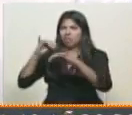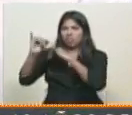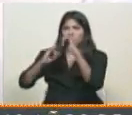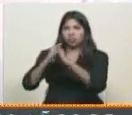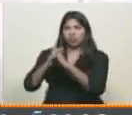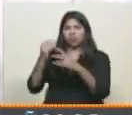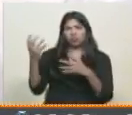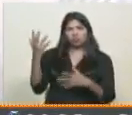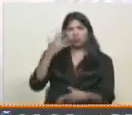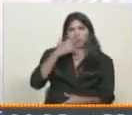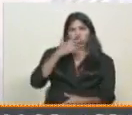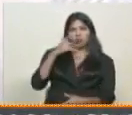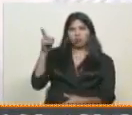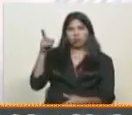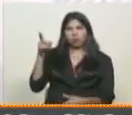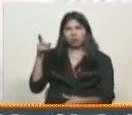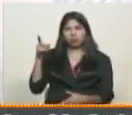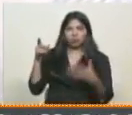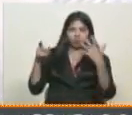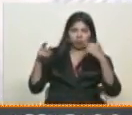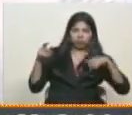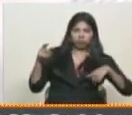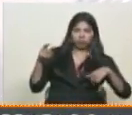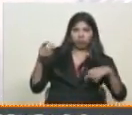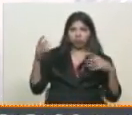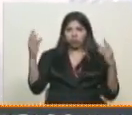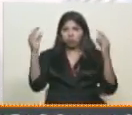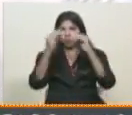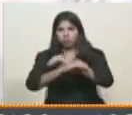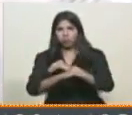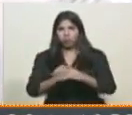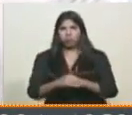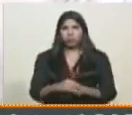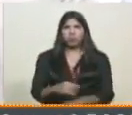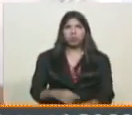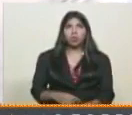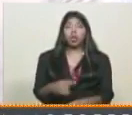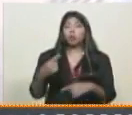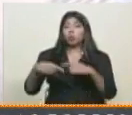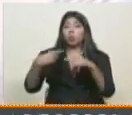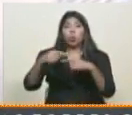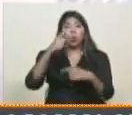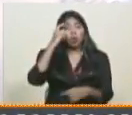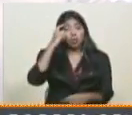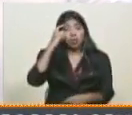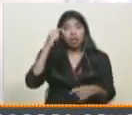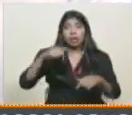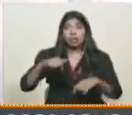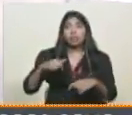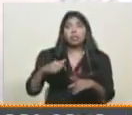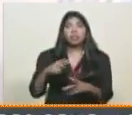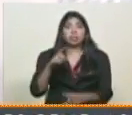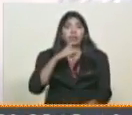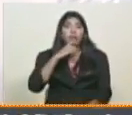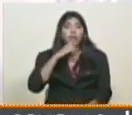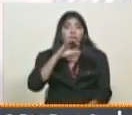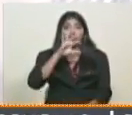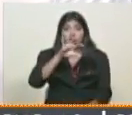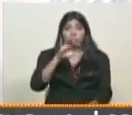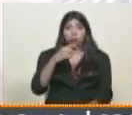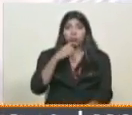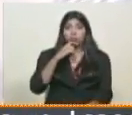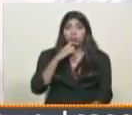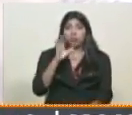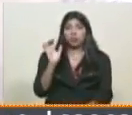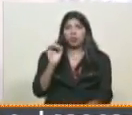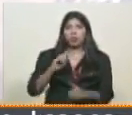comunicación parece que estamos en una situación de ingobernabilidad y de caos y uno todos los días vivo en un país que evidentemente tiene dificultades pero que no está para nada en